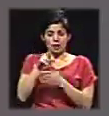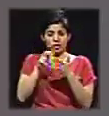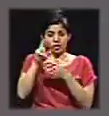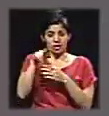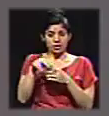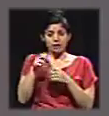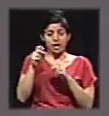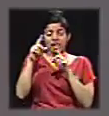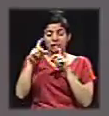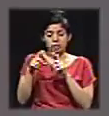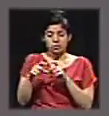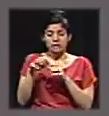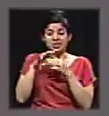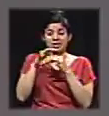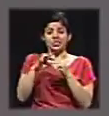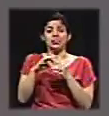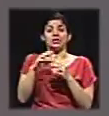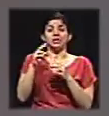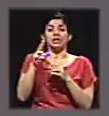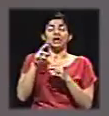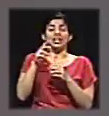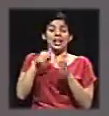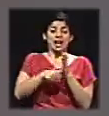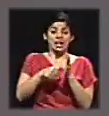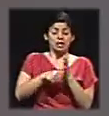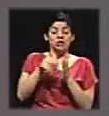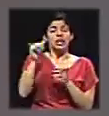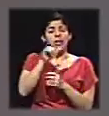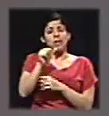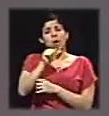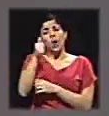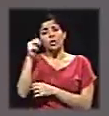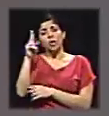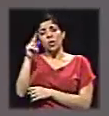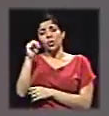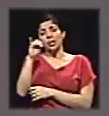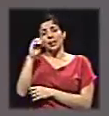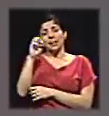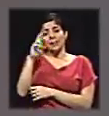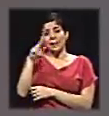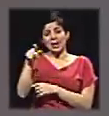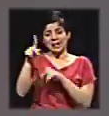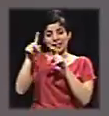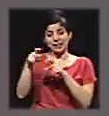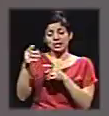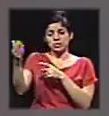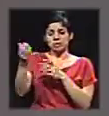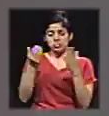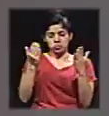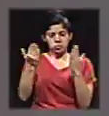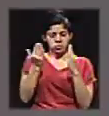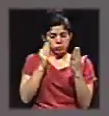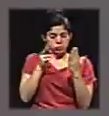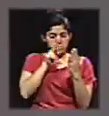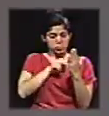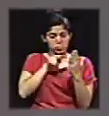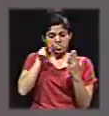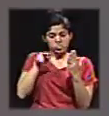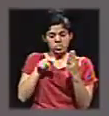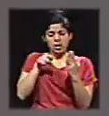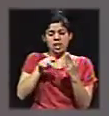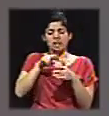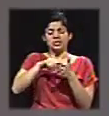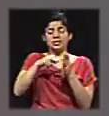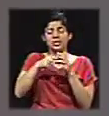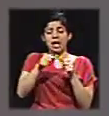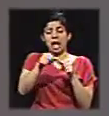semana siguiente a las elecciones y posteriormente una que hizo UNIMER, lo que se muestra claramente es que los sectores de más